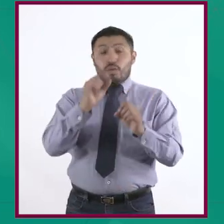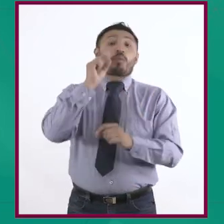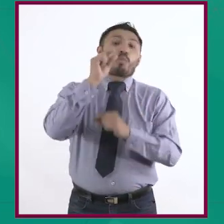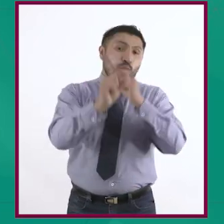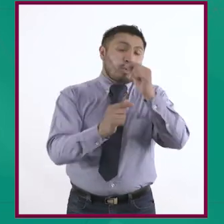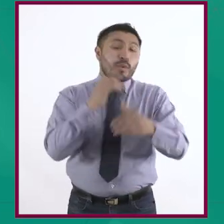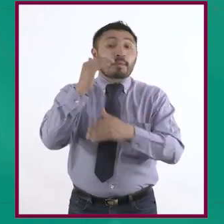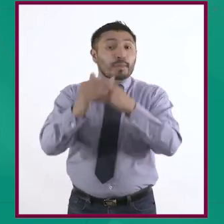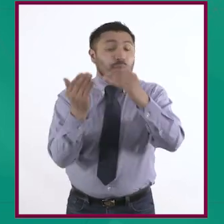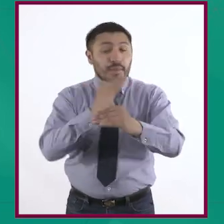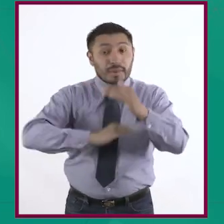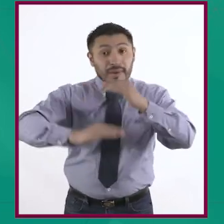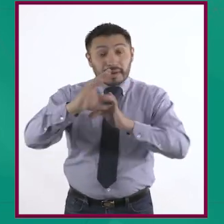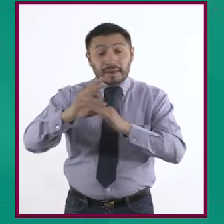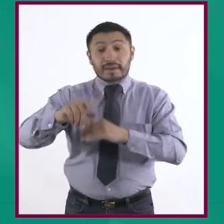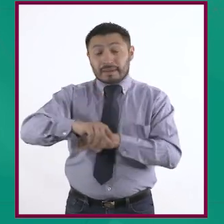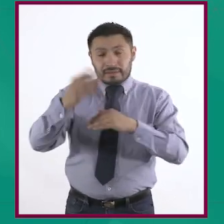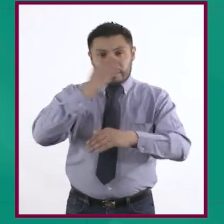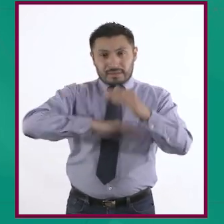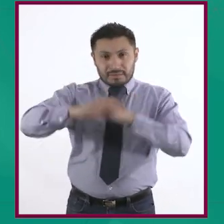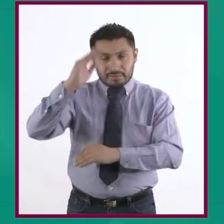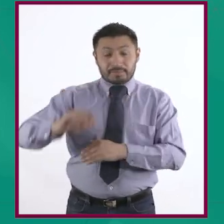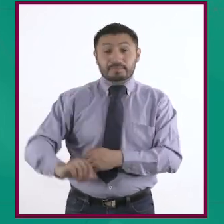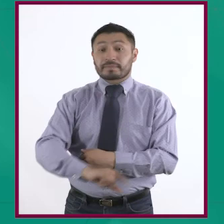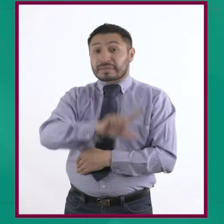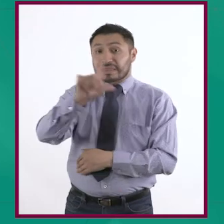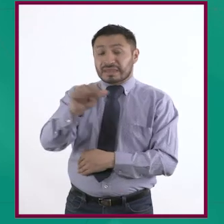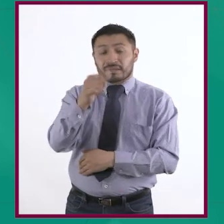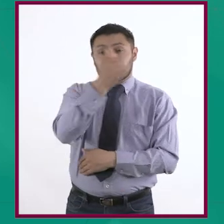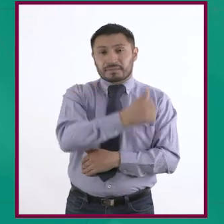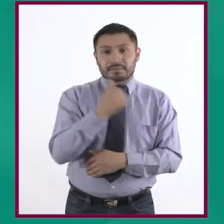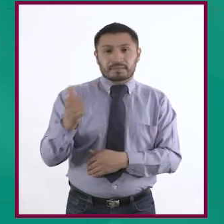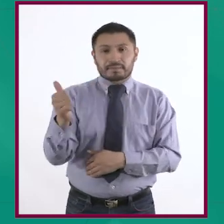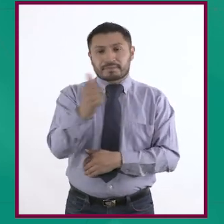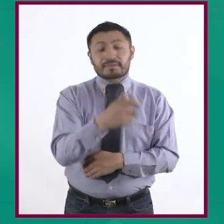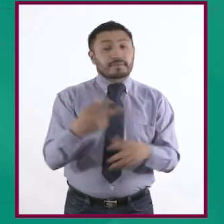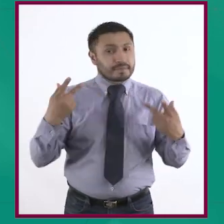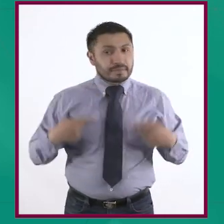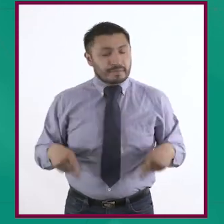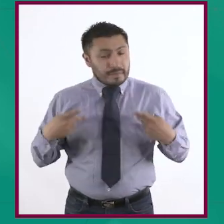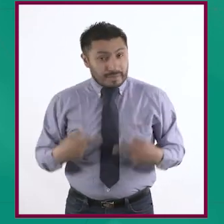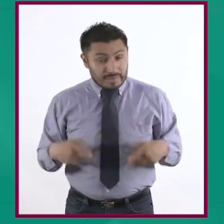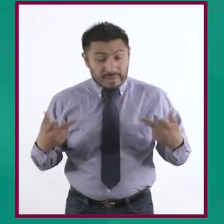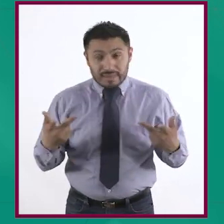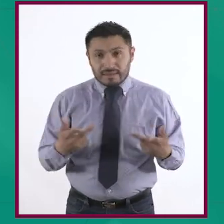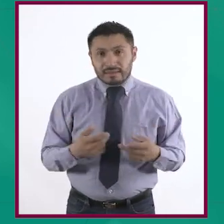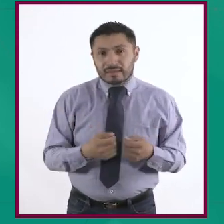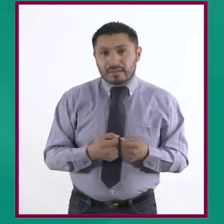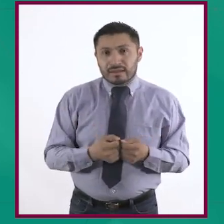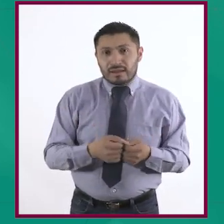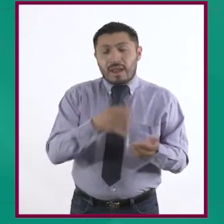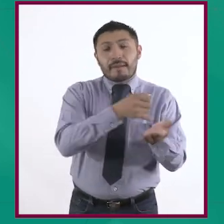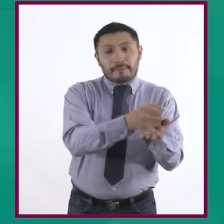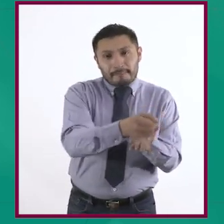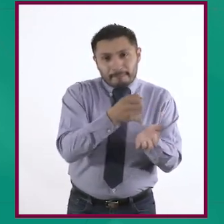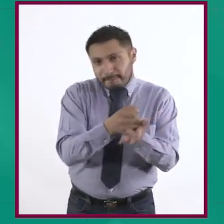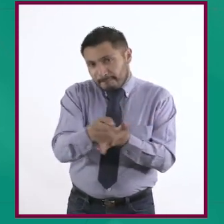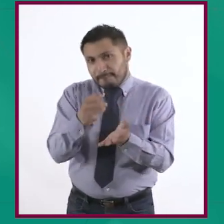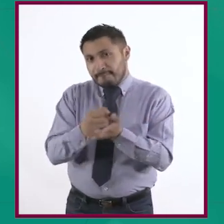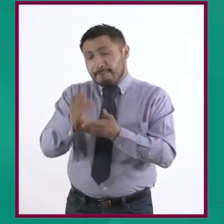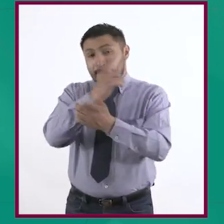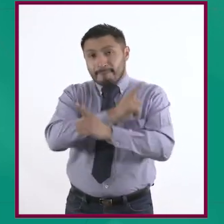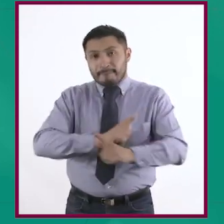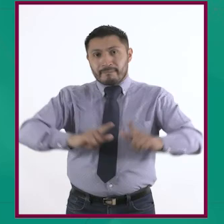avance. Posteriormente serían cada persona, cada quien que vaya decidiendo lo